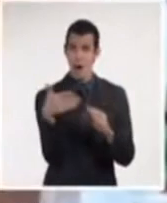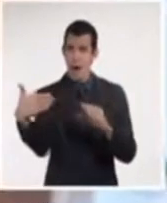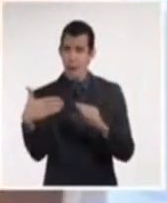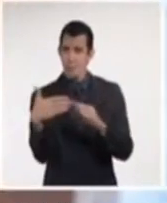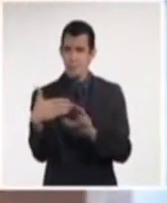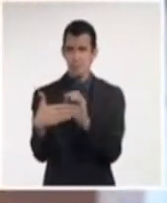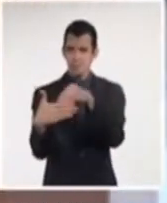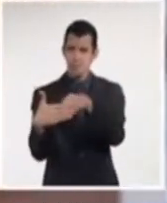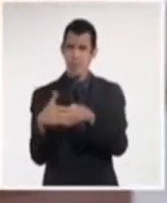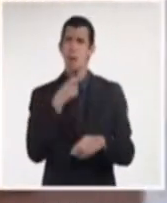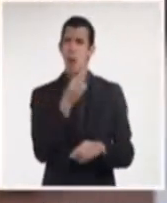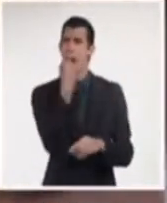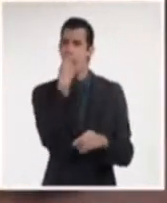alimentos,